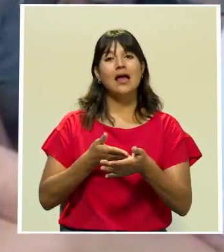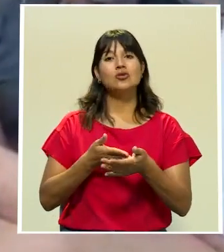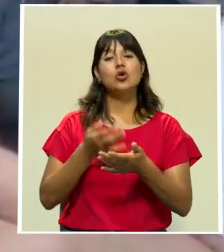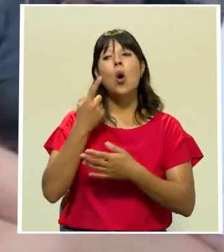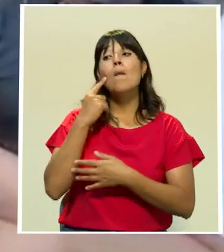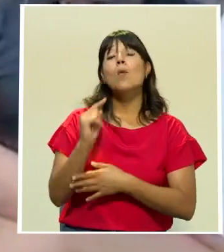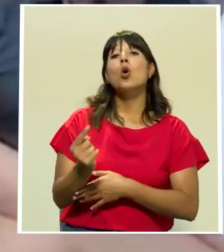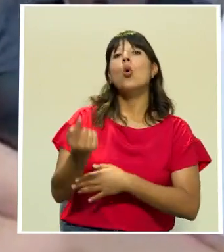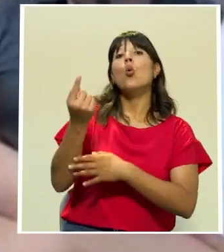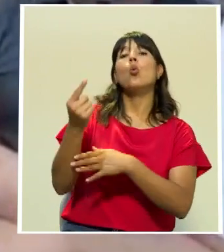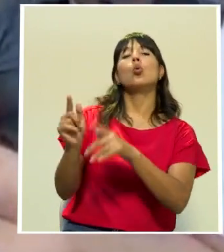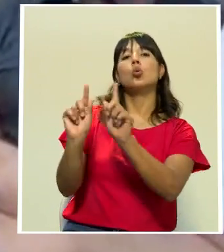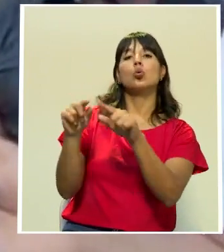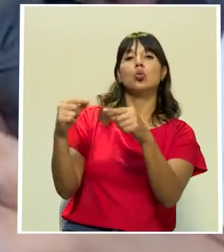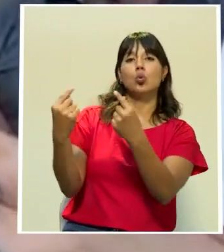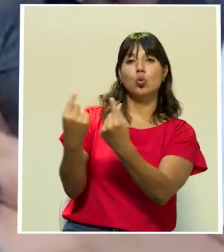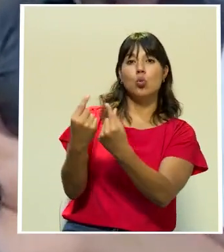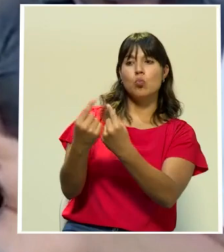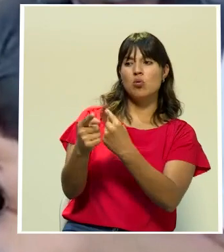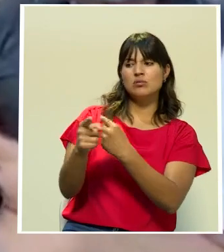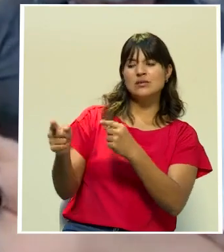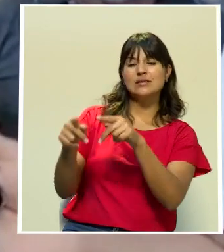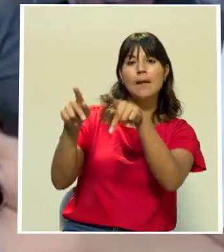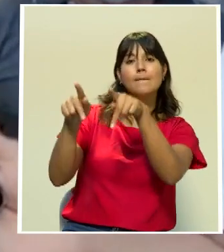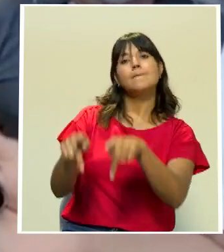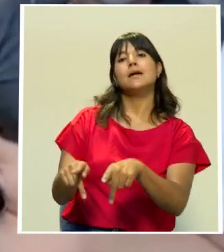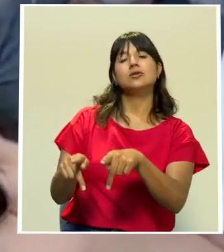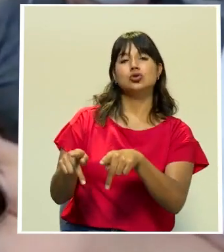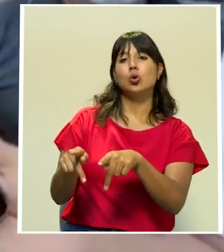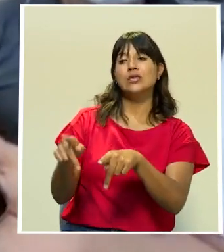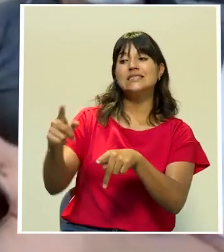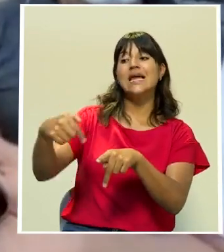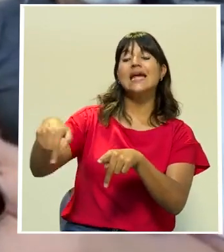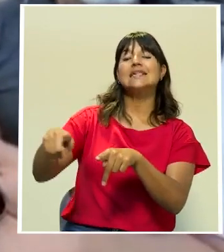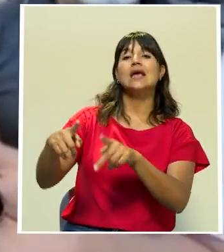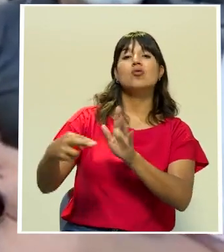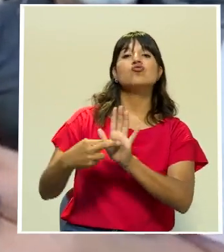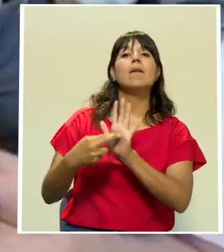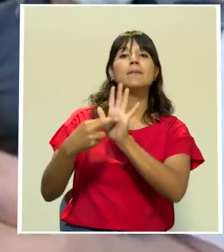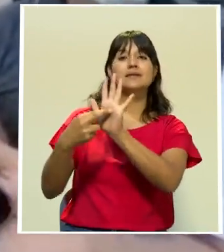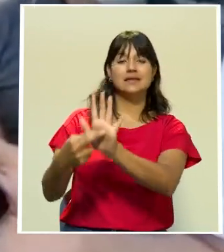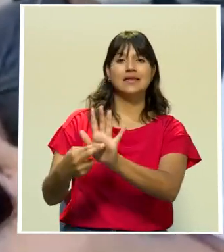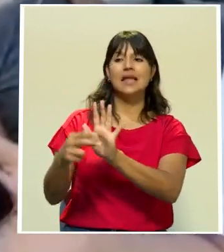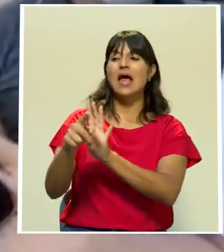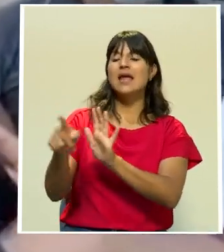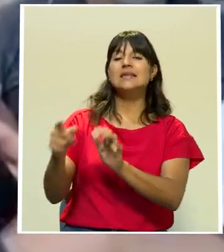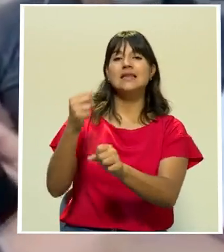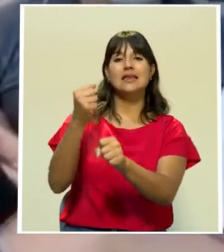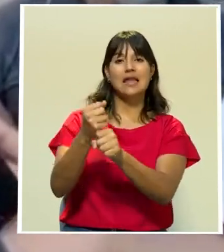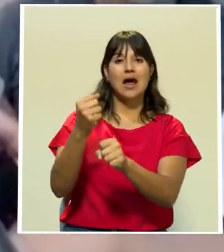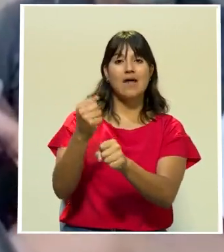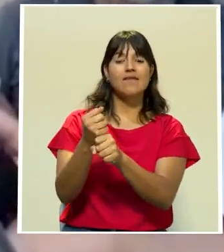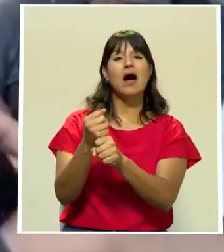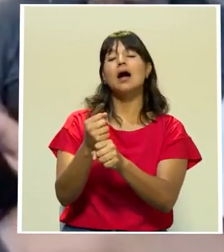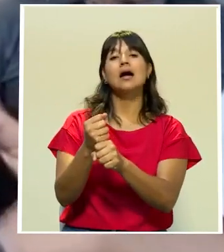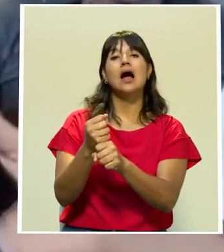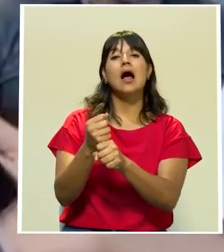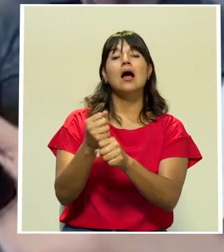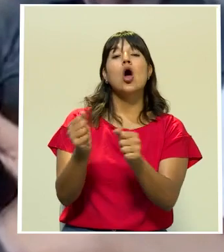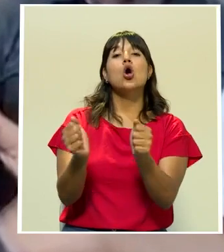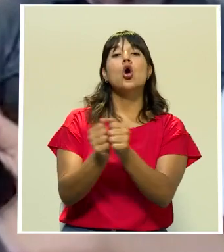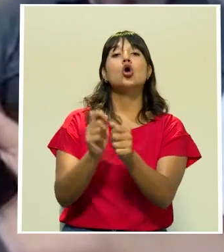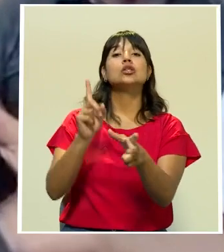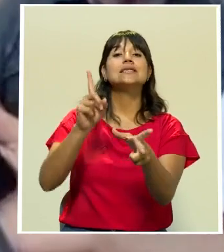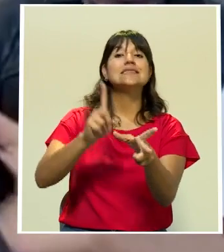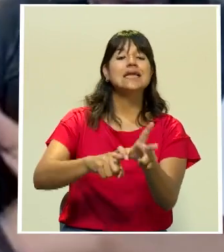un grupo de personas que dicen representarnos, que están trabajando lo que es los desenganches,